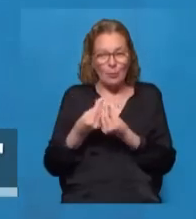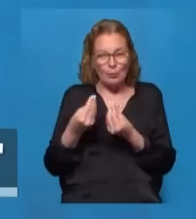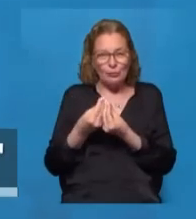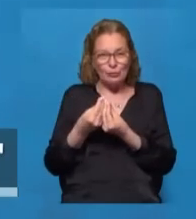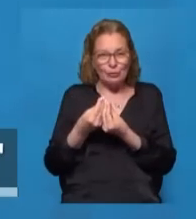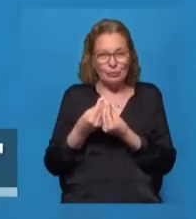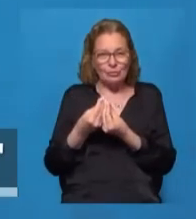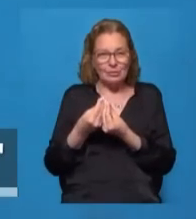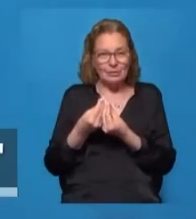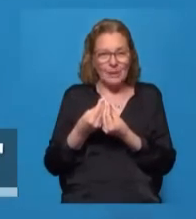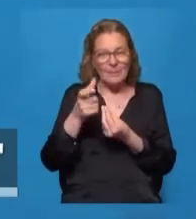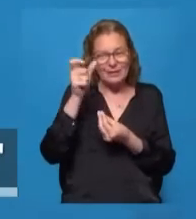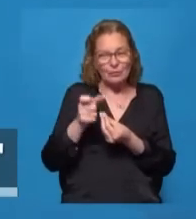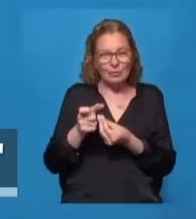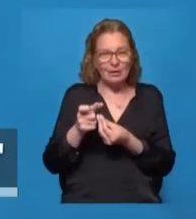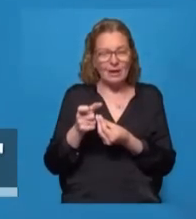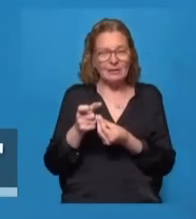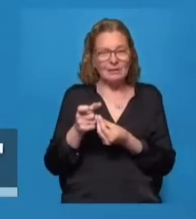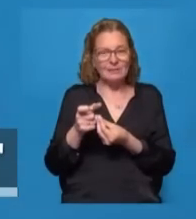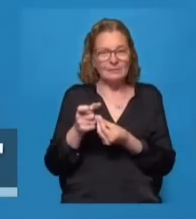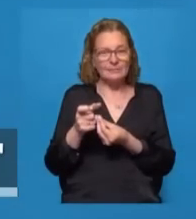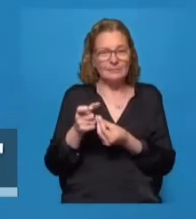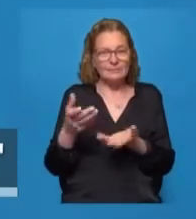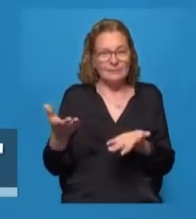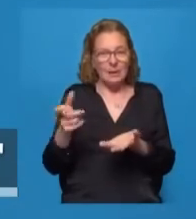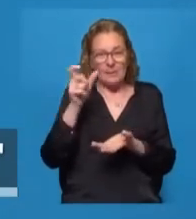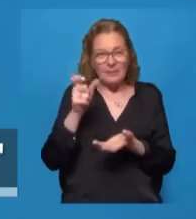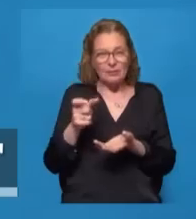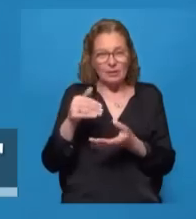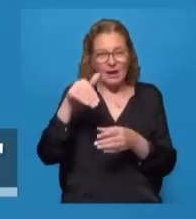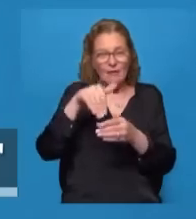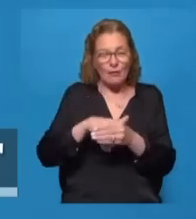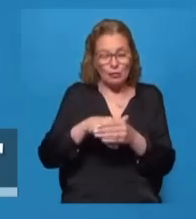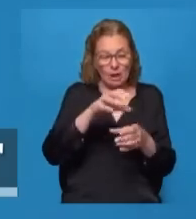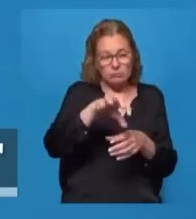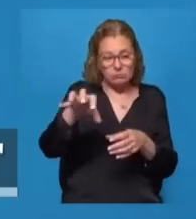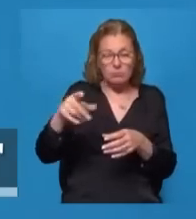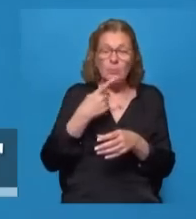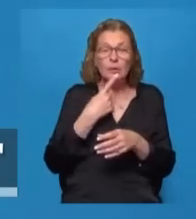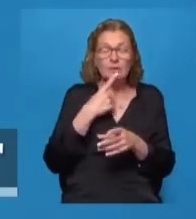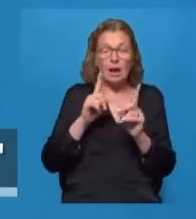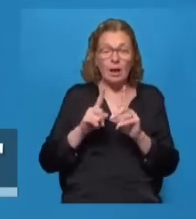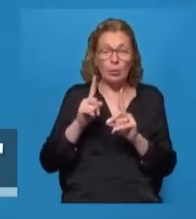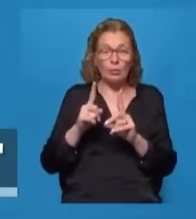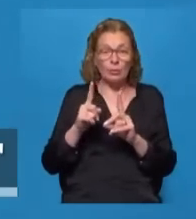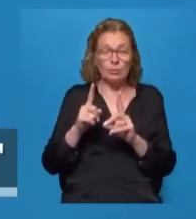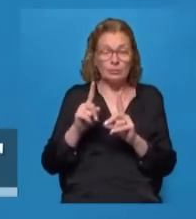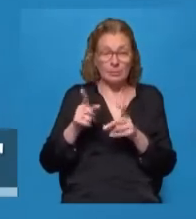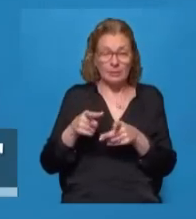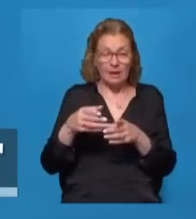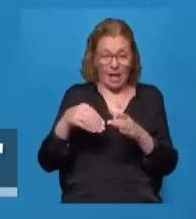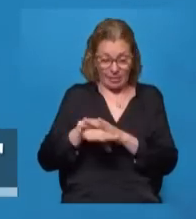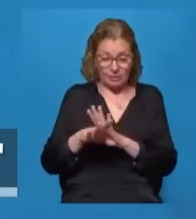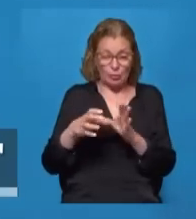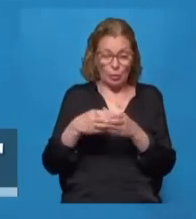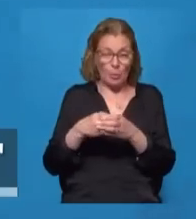cantidad militantes y y personas que votan a esos seores incluso algunos que son dirigentes de los